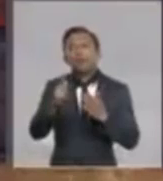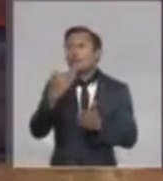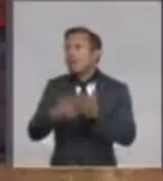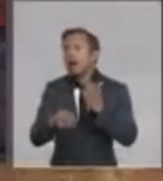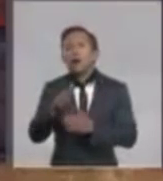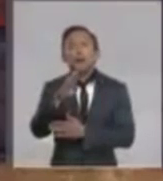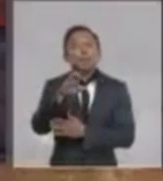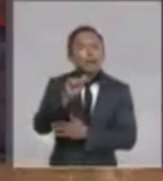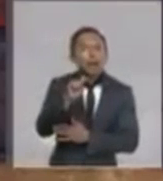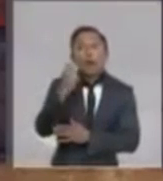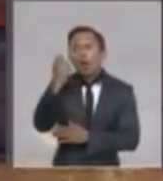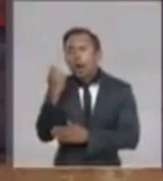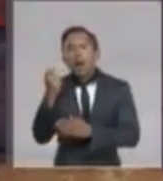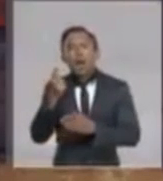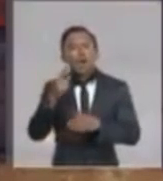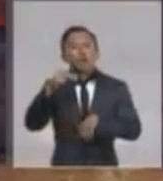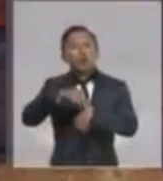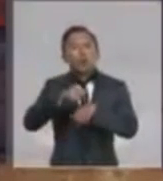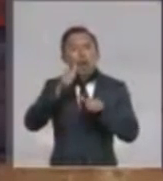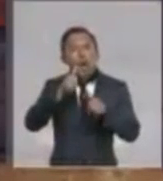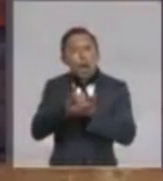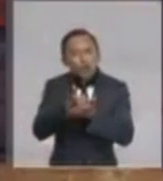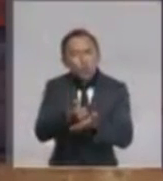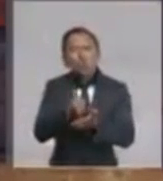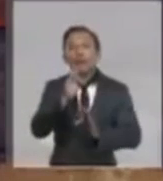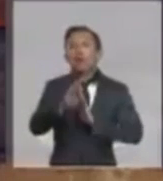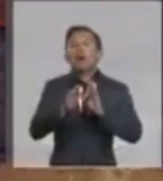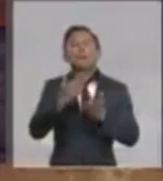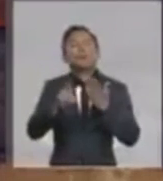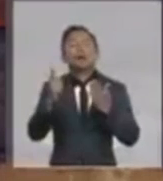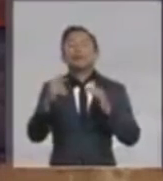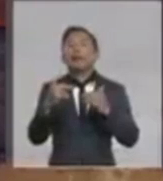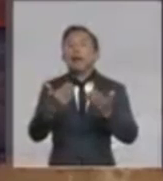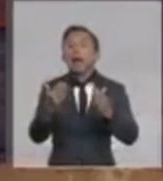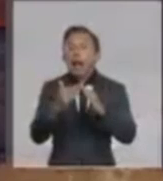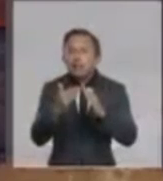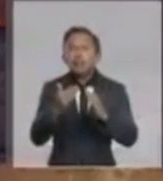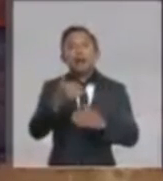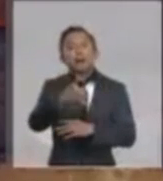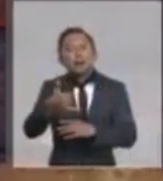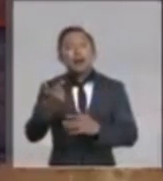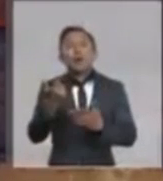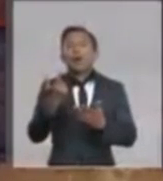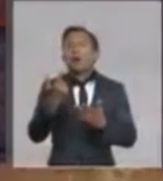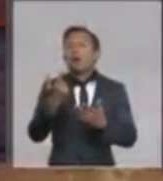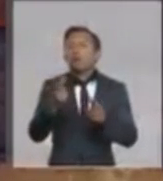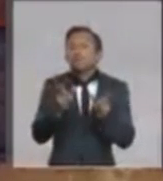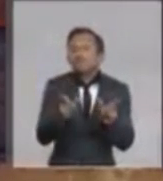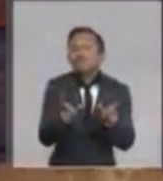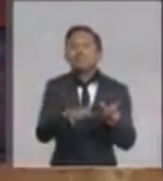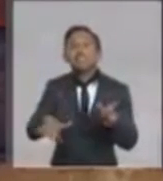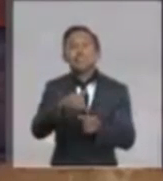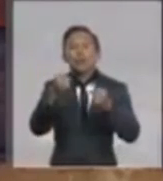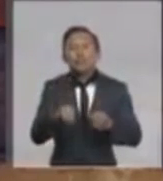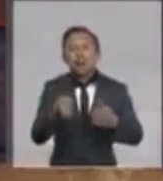cuándo una atención de salud, cuándo un apoyo de vivienda, cuándo una atención de seguridad. El problema de México es un problema